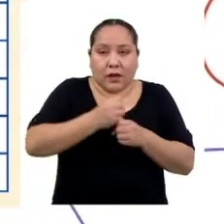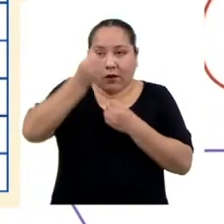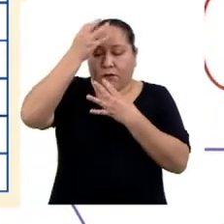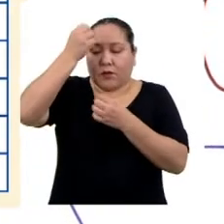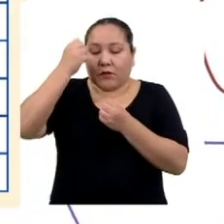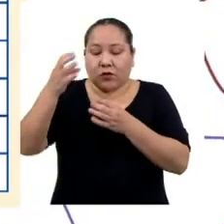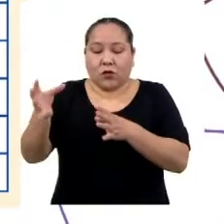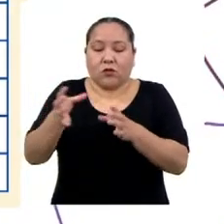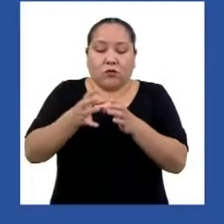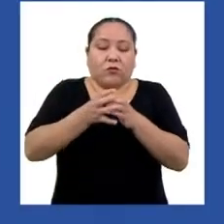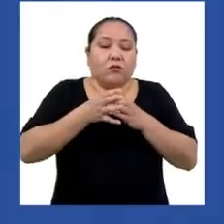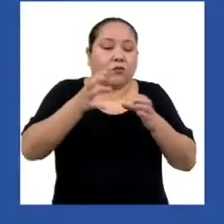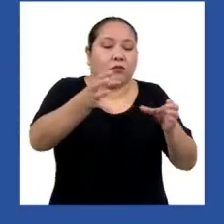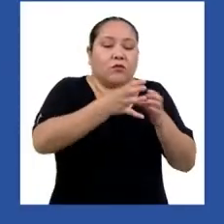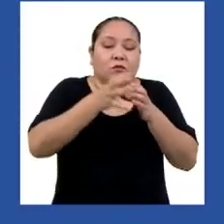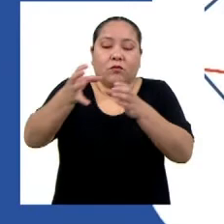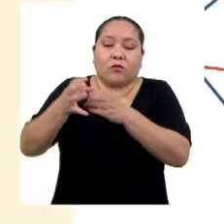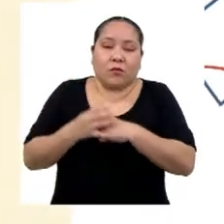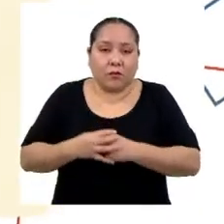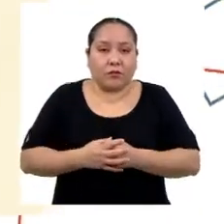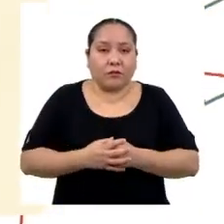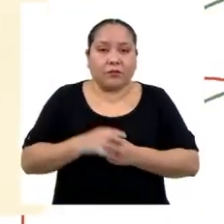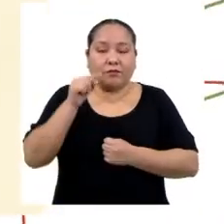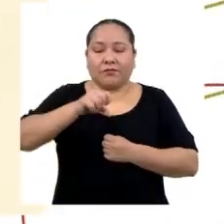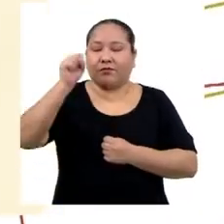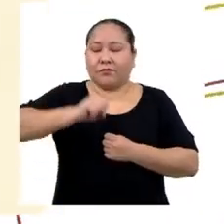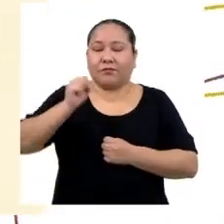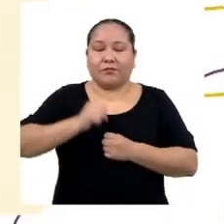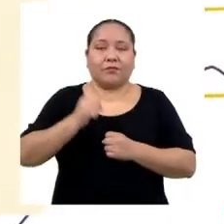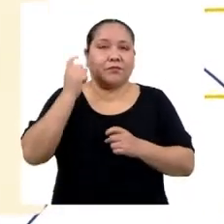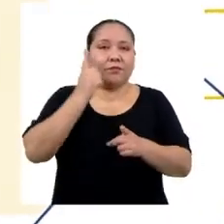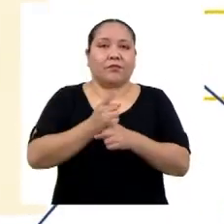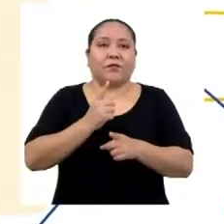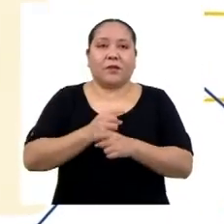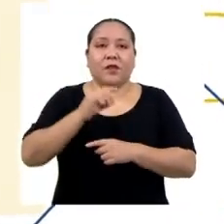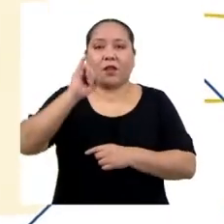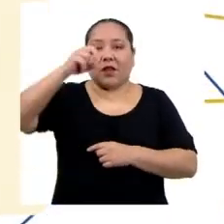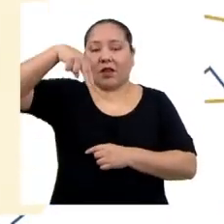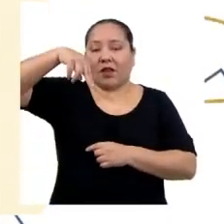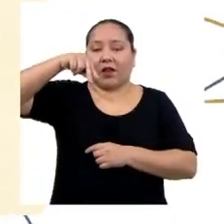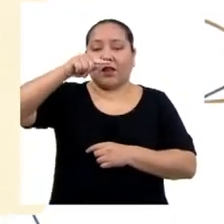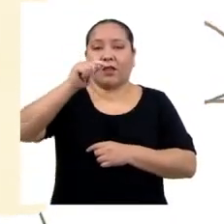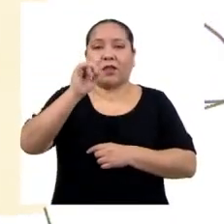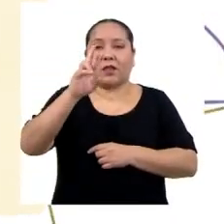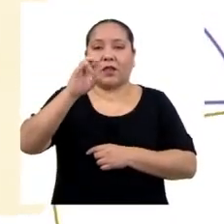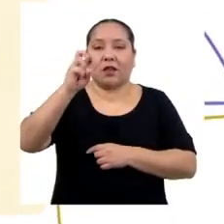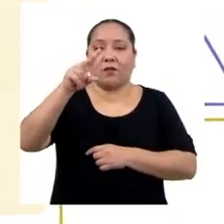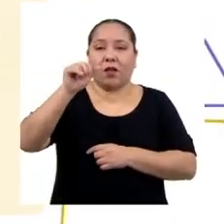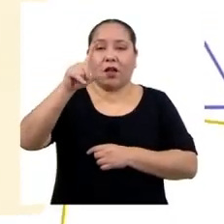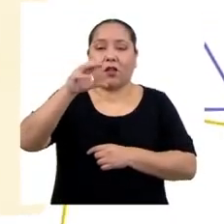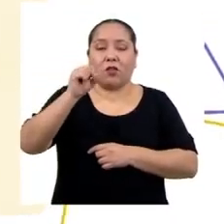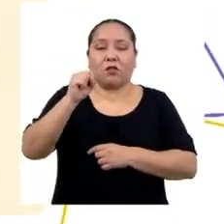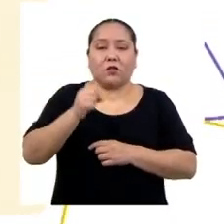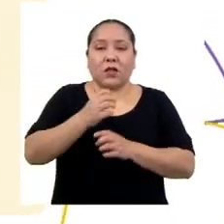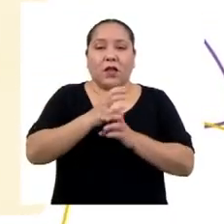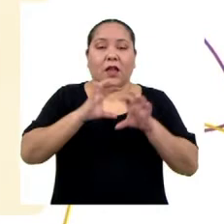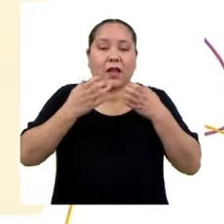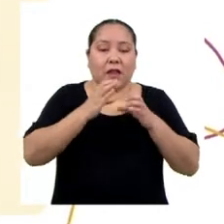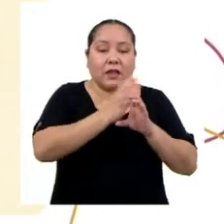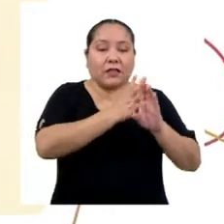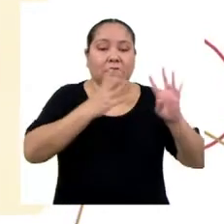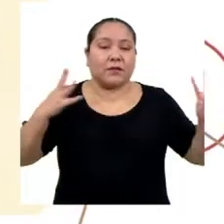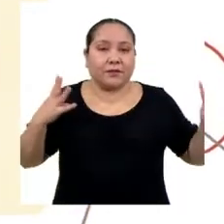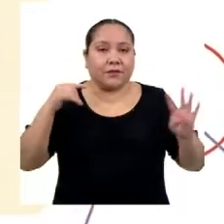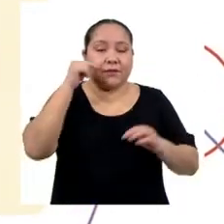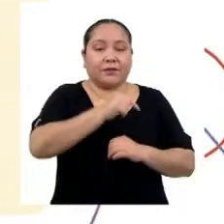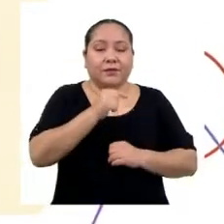de la misma amplitud. Claro, los intervalos de clase. El límite inferior es el valor